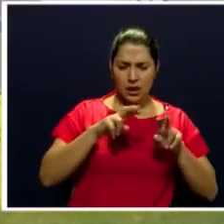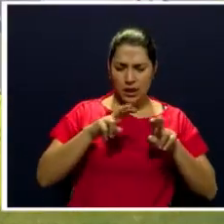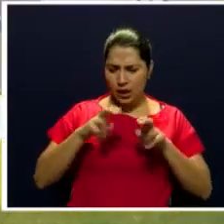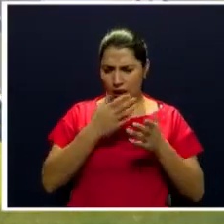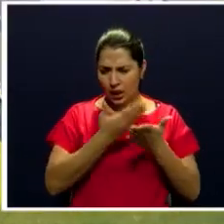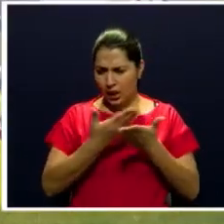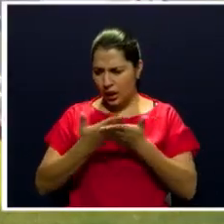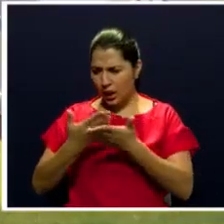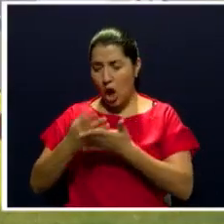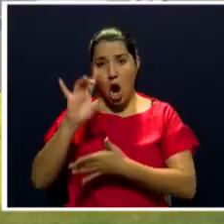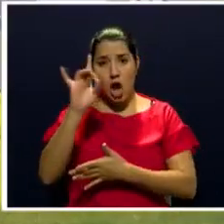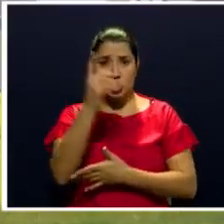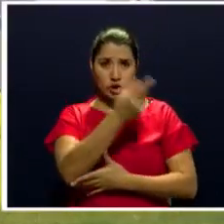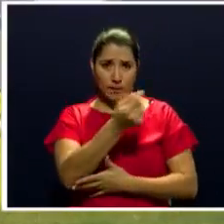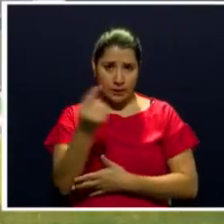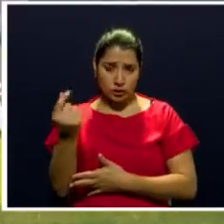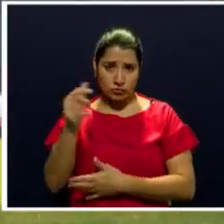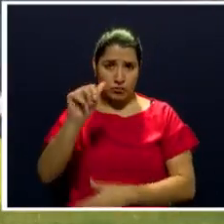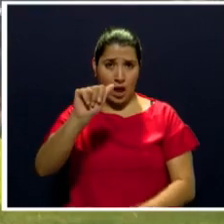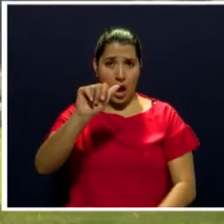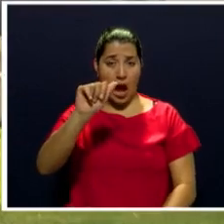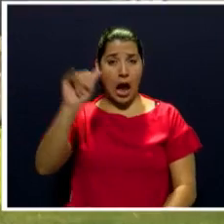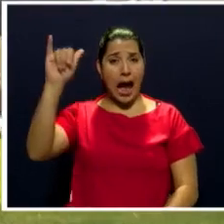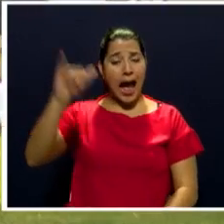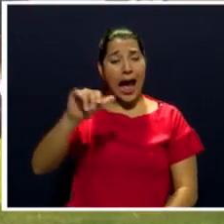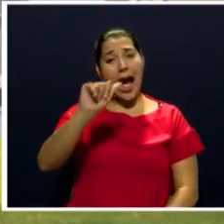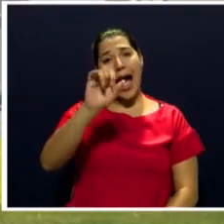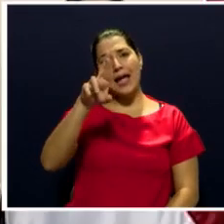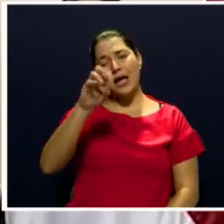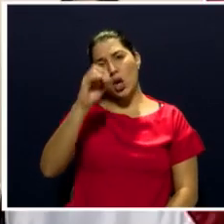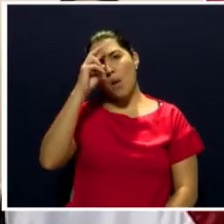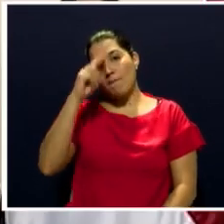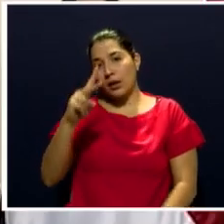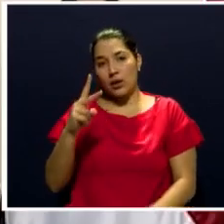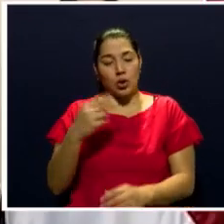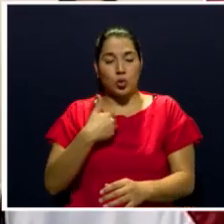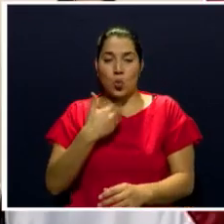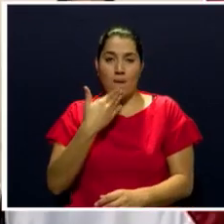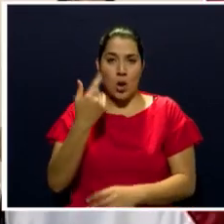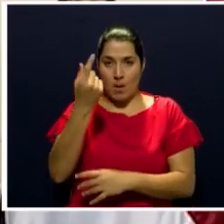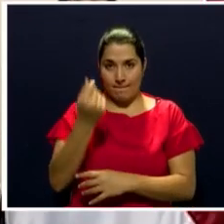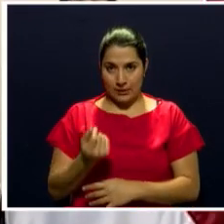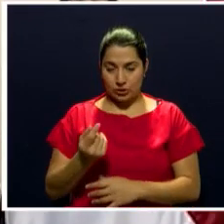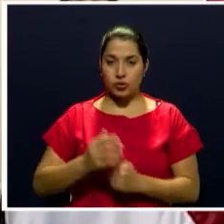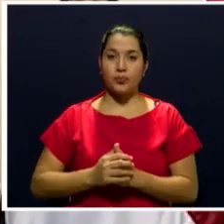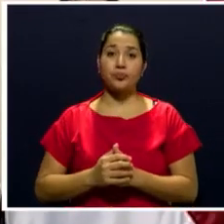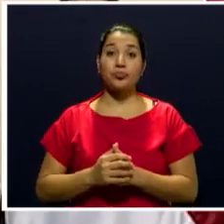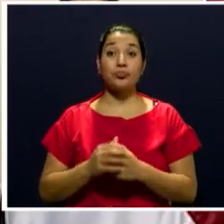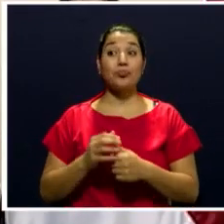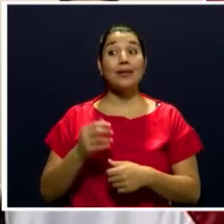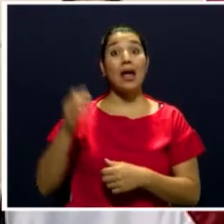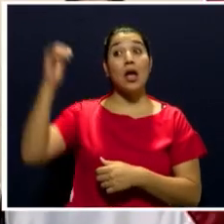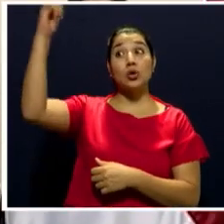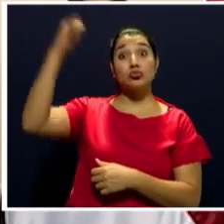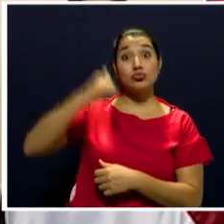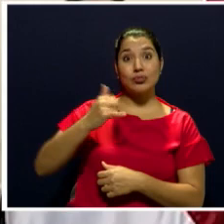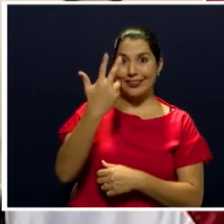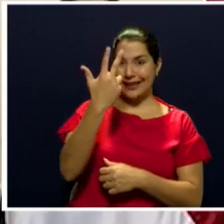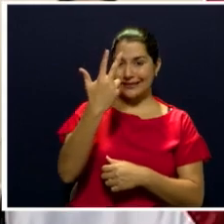Aeroméxico fue la que mejor se acopló a las necesidades nacionales. Van a ser 3 aviones que van a salir de